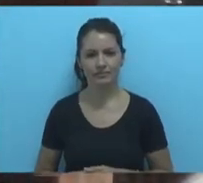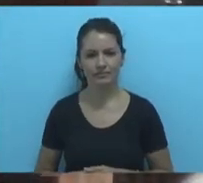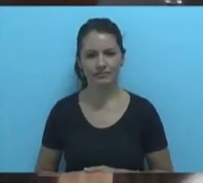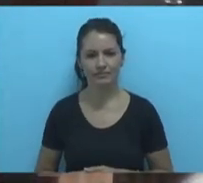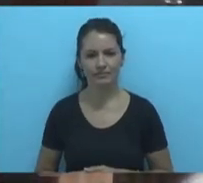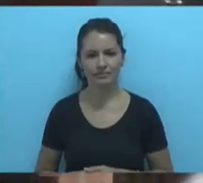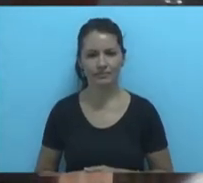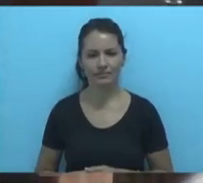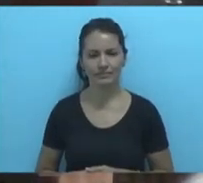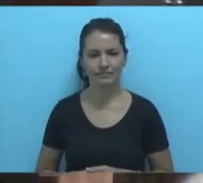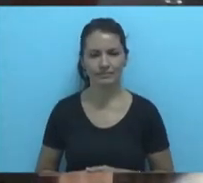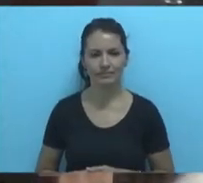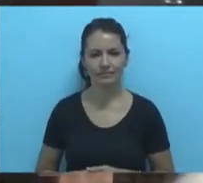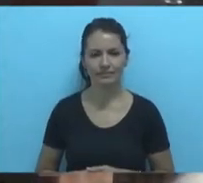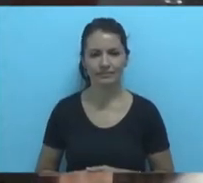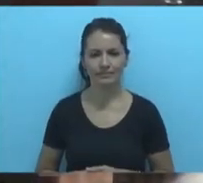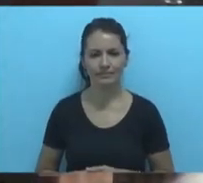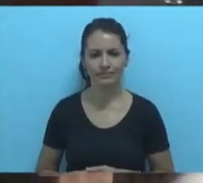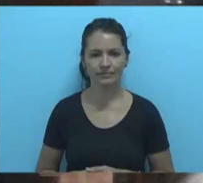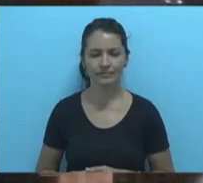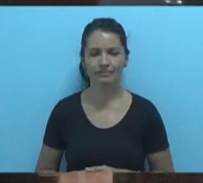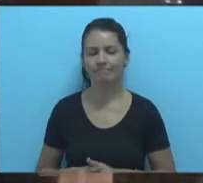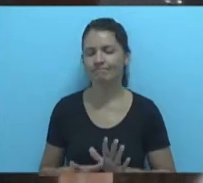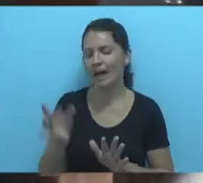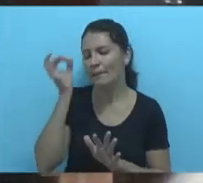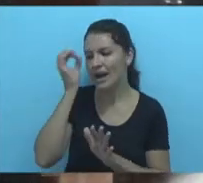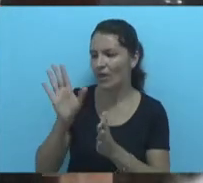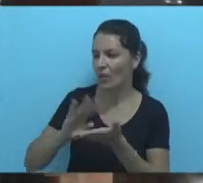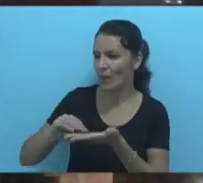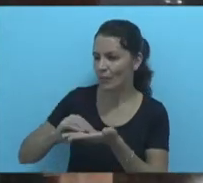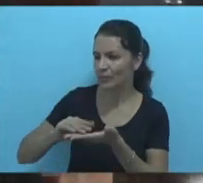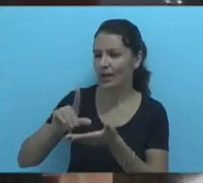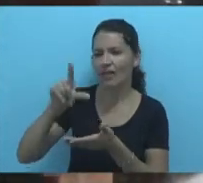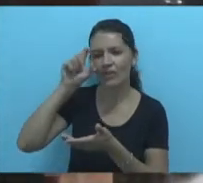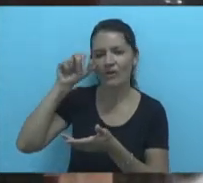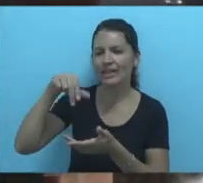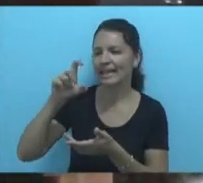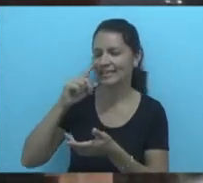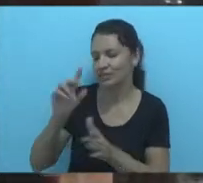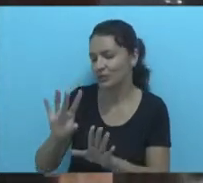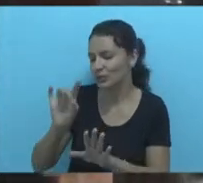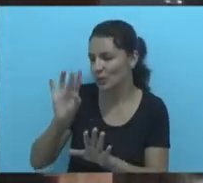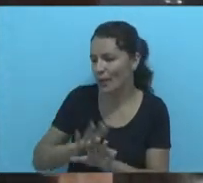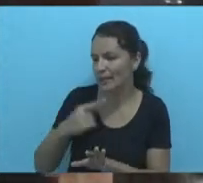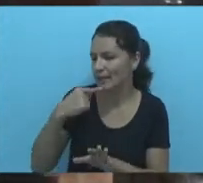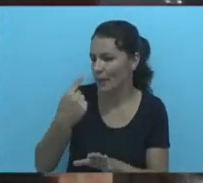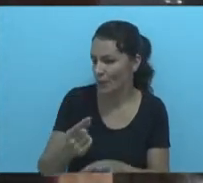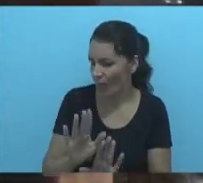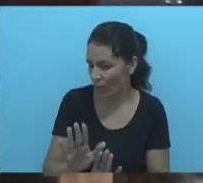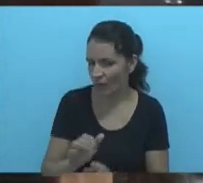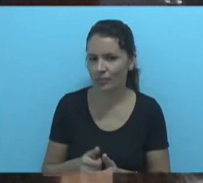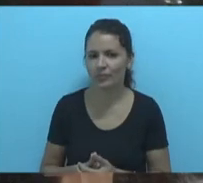Alenzi, casi por casualidad, Esteban, por lo cual te voy a pedir disculpas. Simplemente voy a dejar constancia